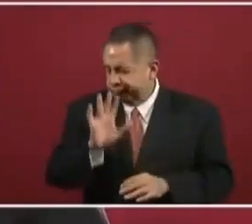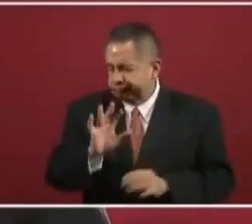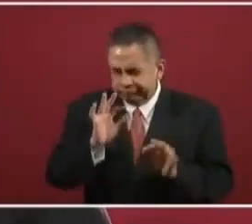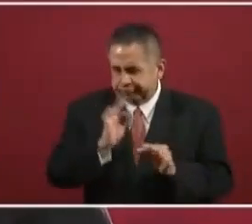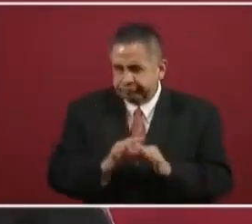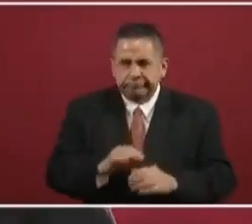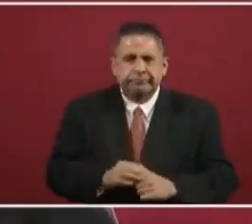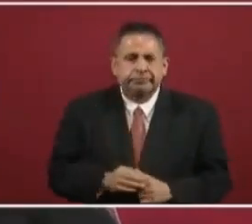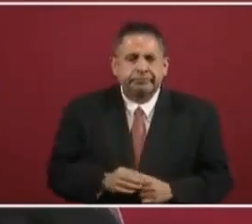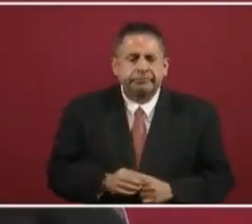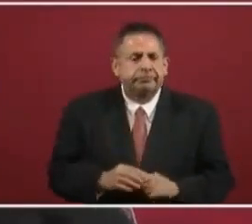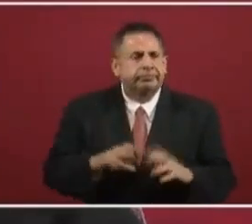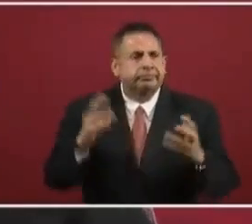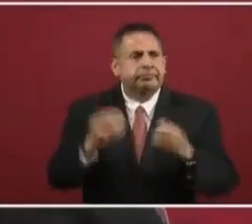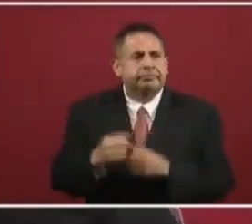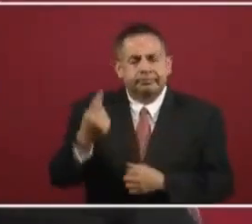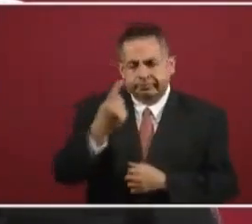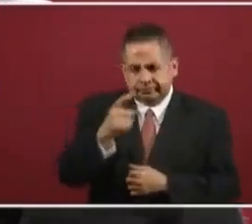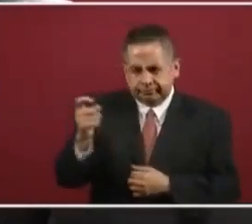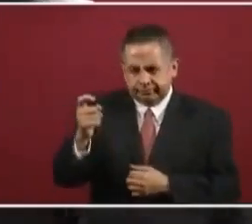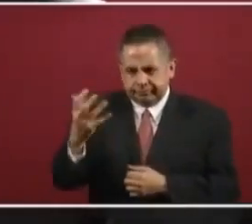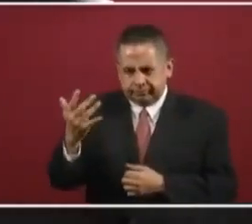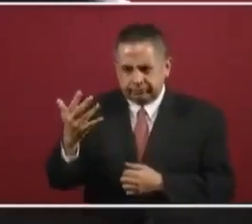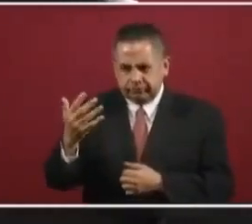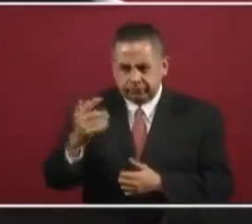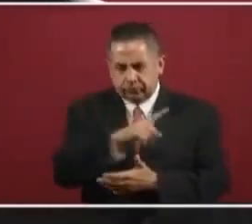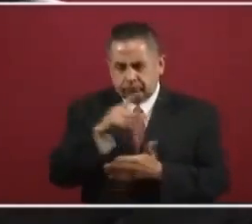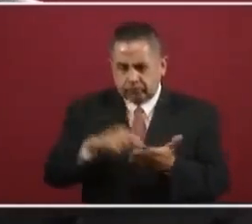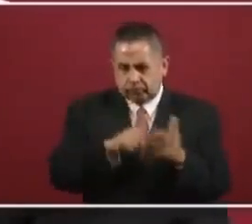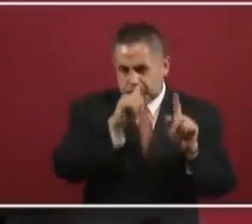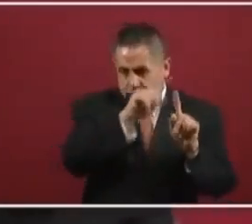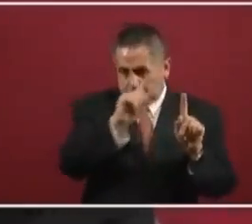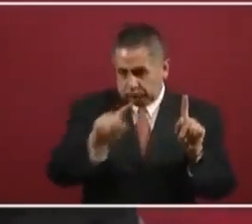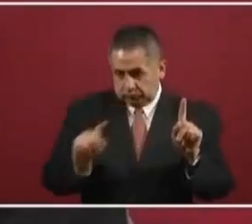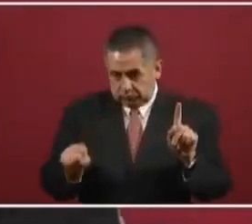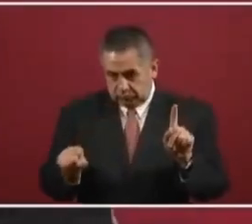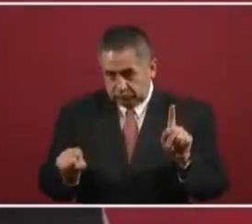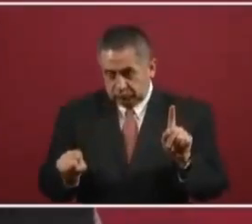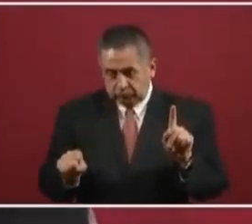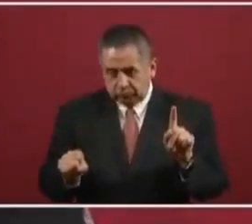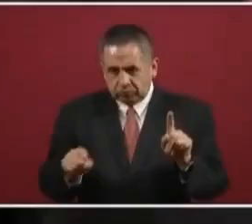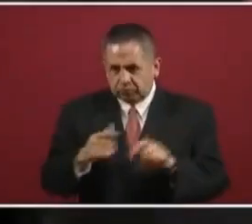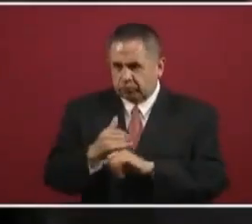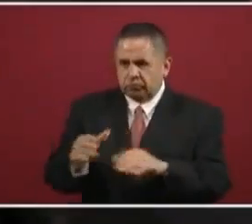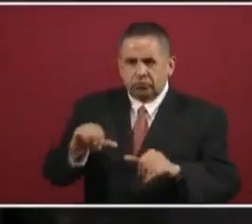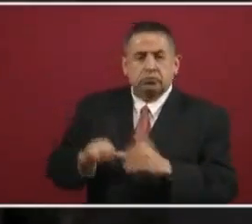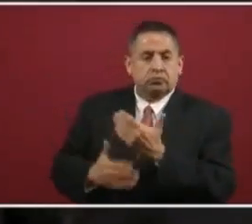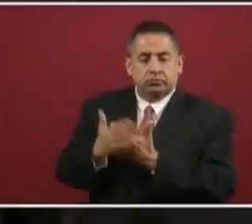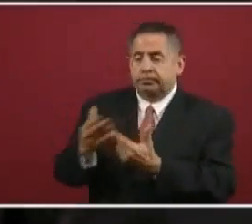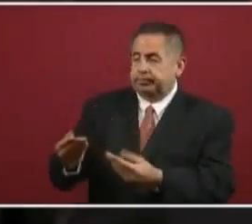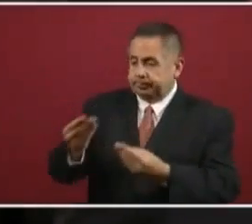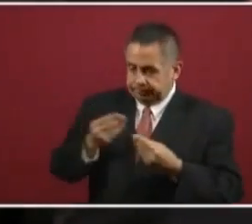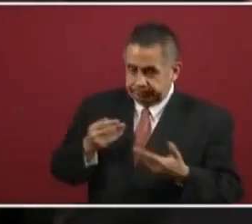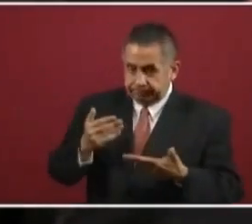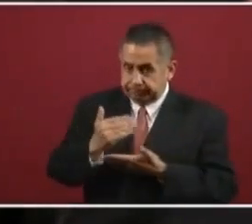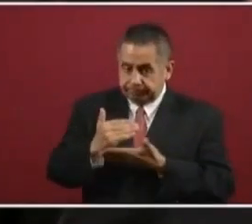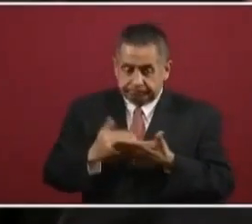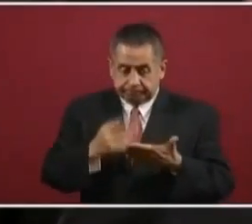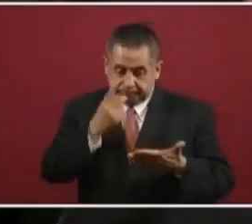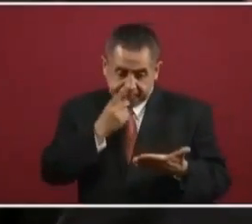de 150 regiones en el informe de hoy